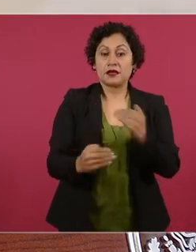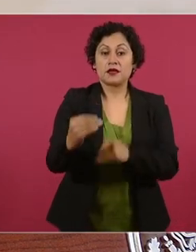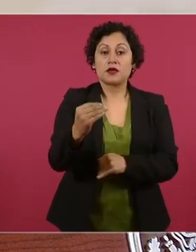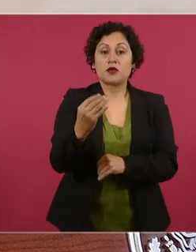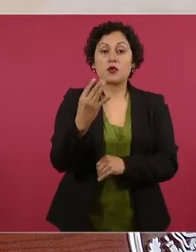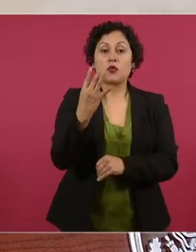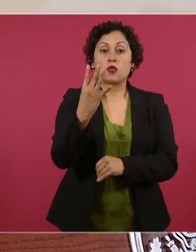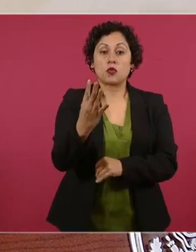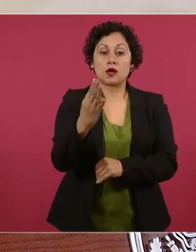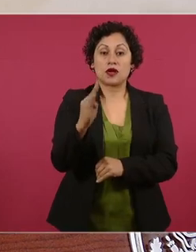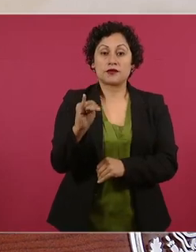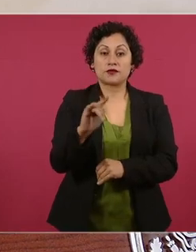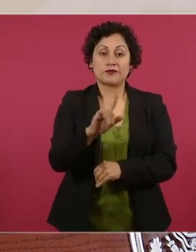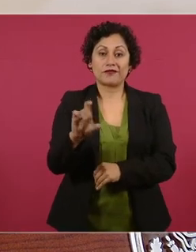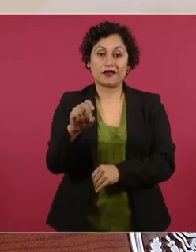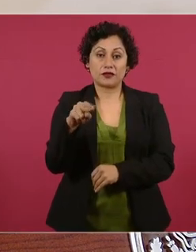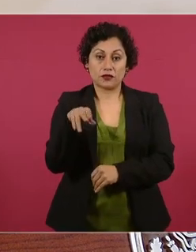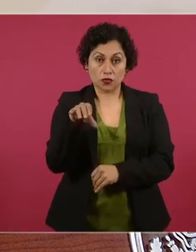billones 500 mil.